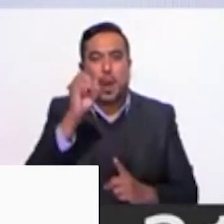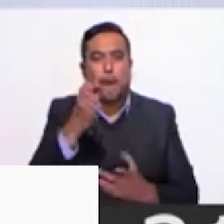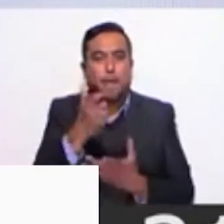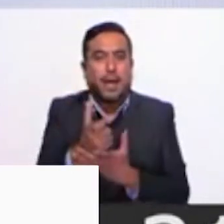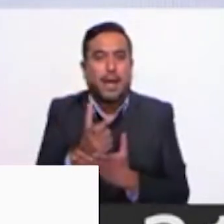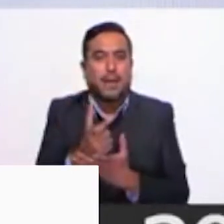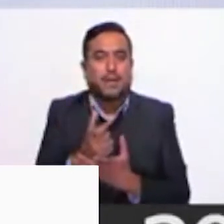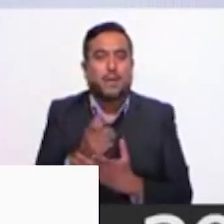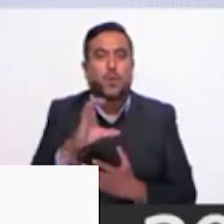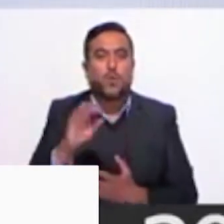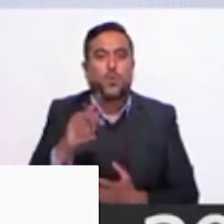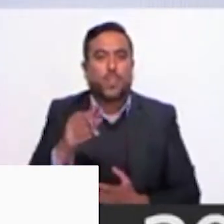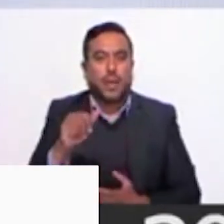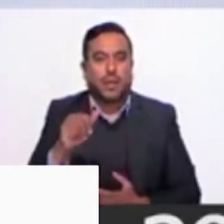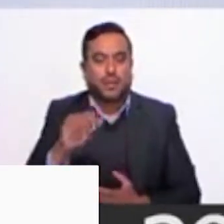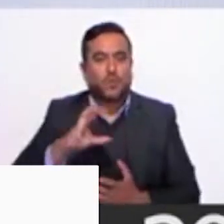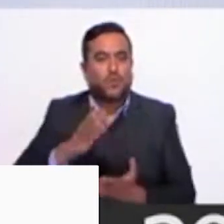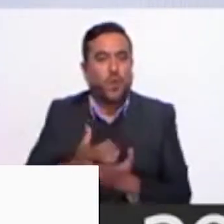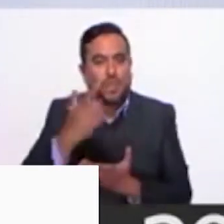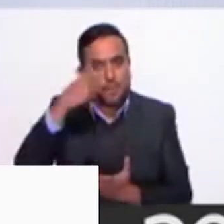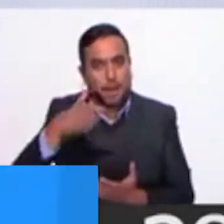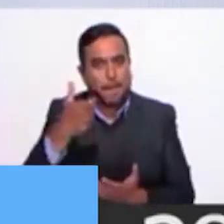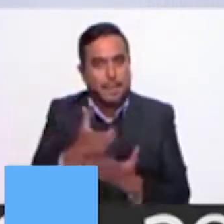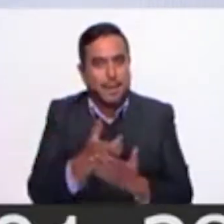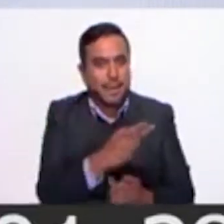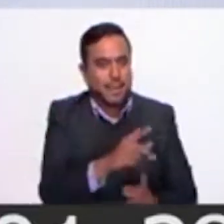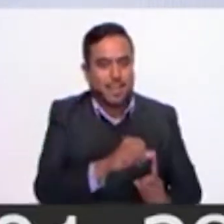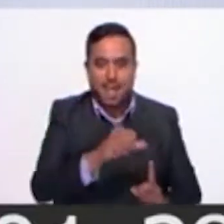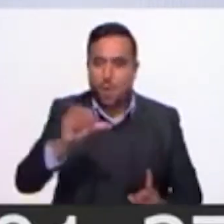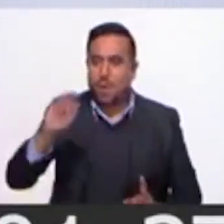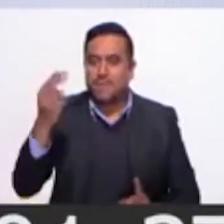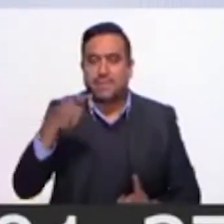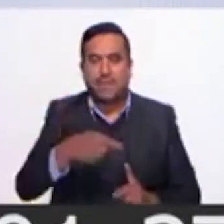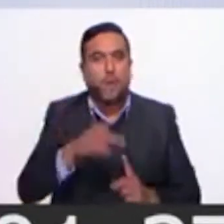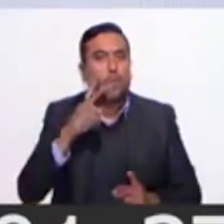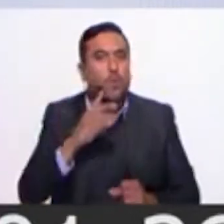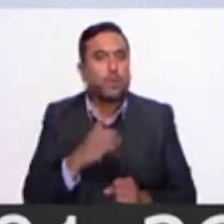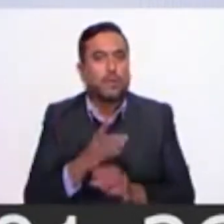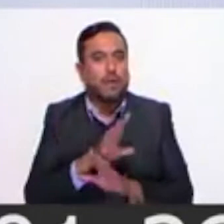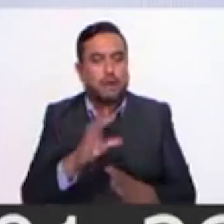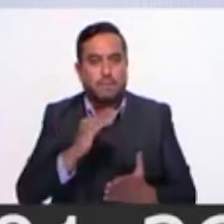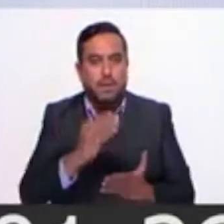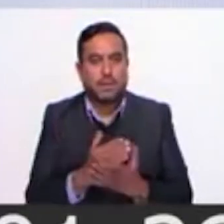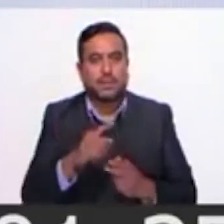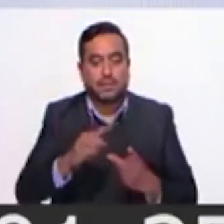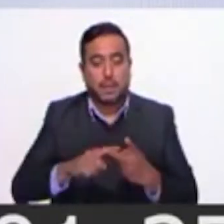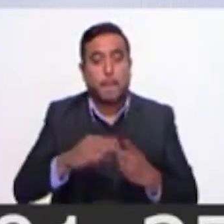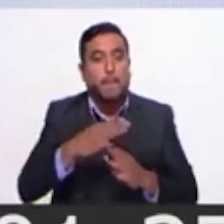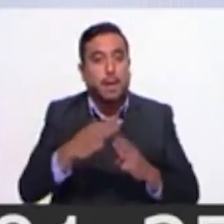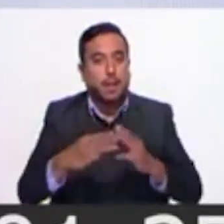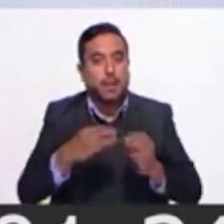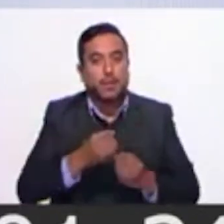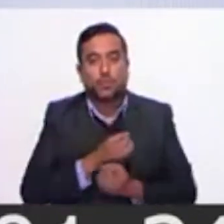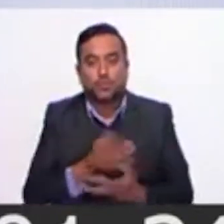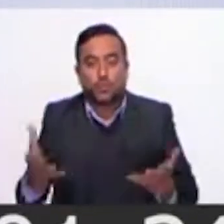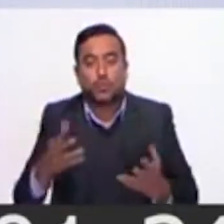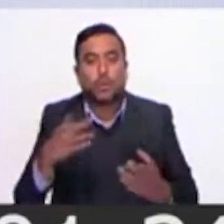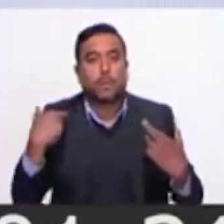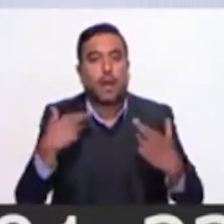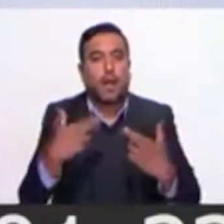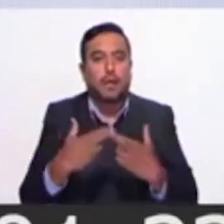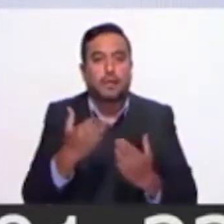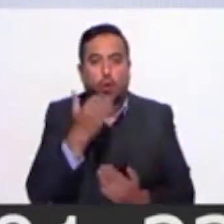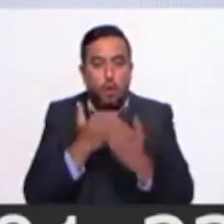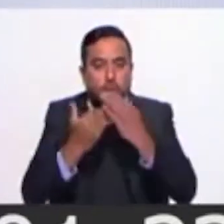escuelas, desde el kinder hasta la universidad. Proporcionaremos materiales necesarios para los estudiantes y profesores, desayunos y